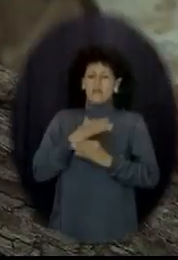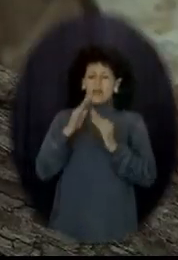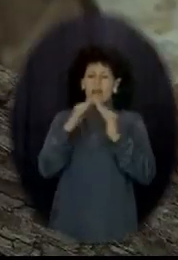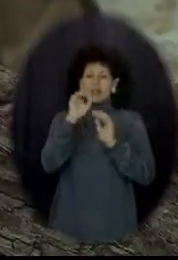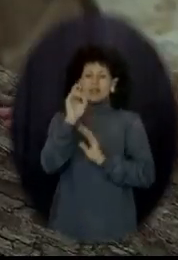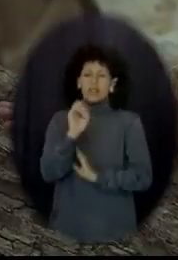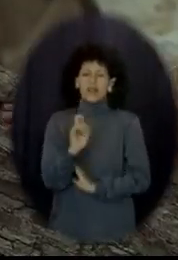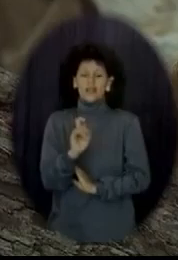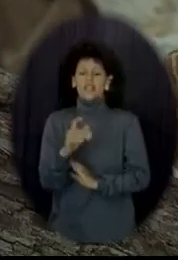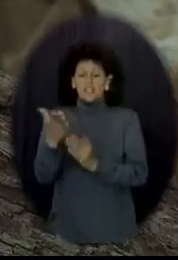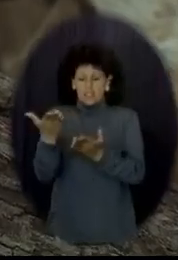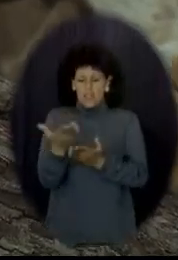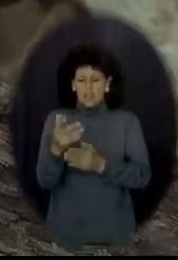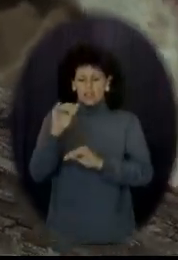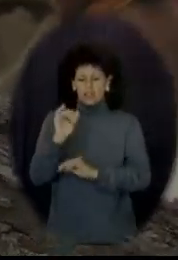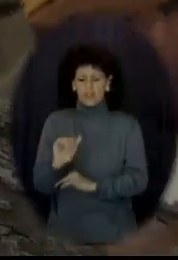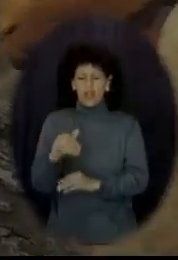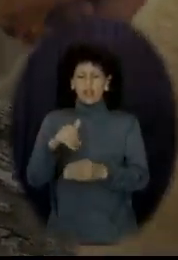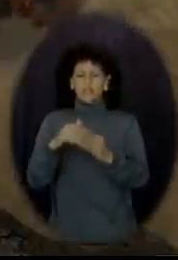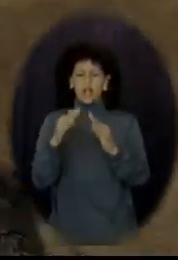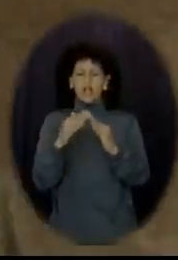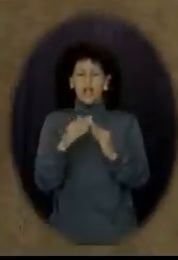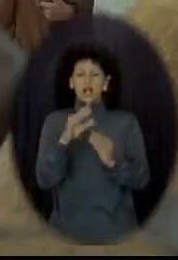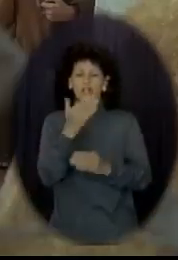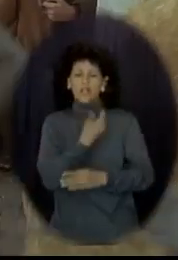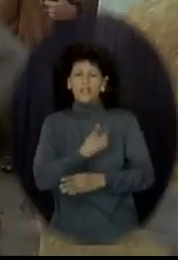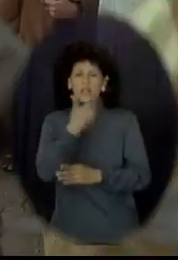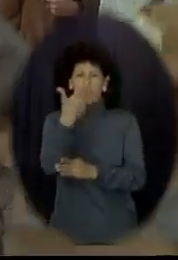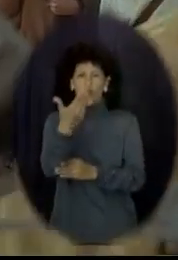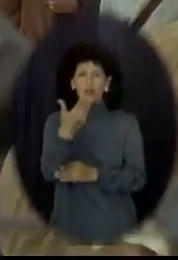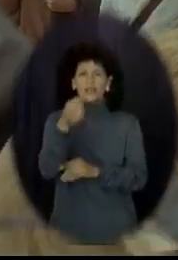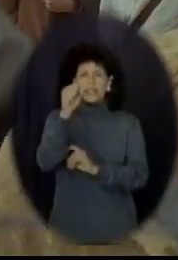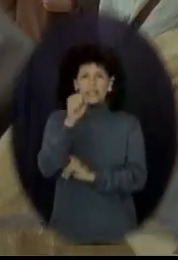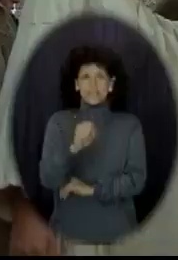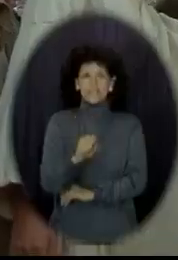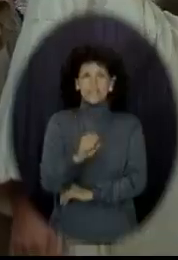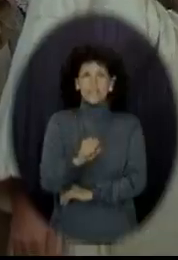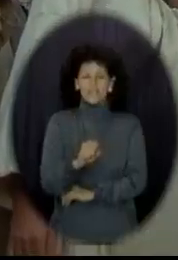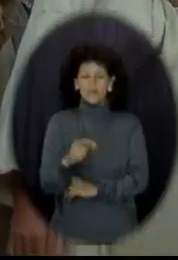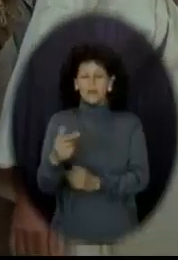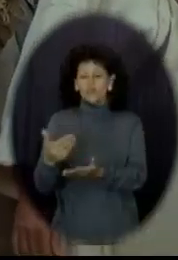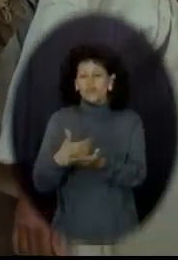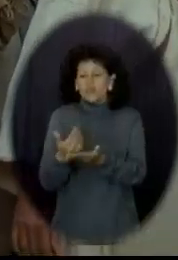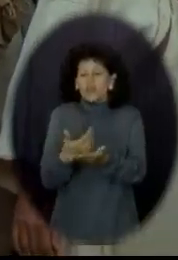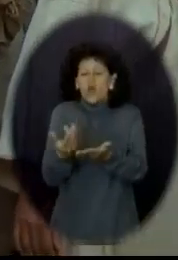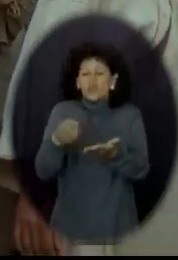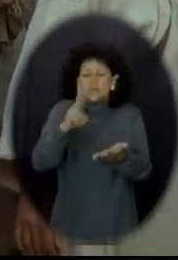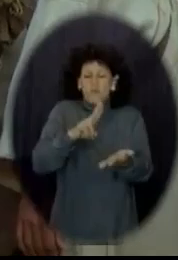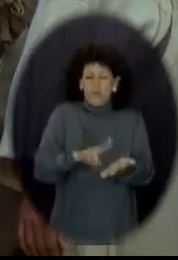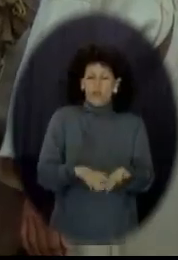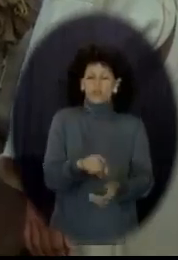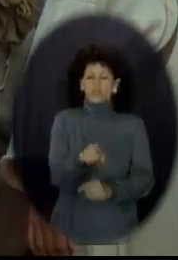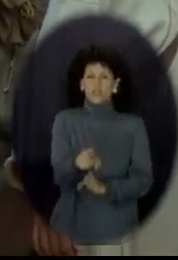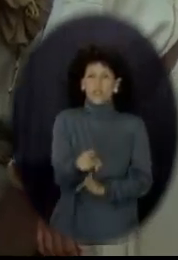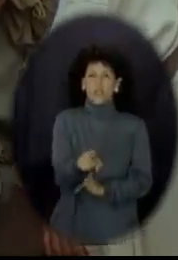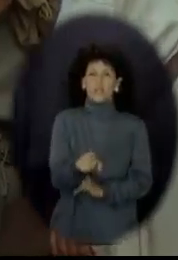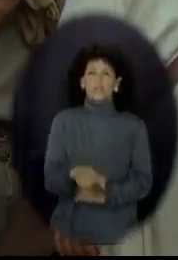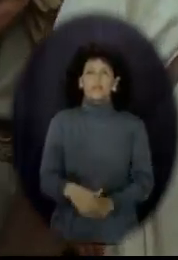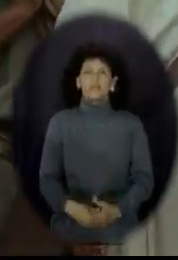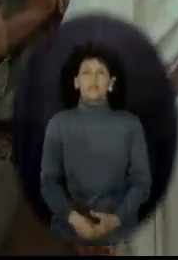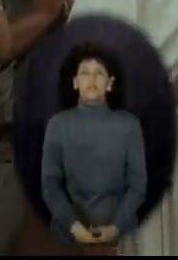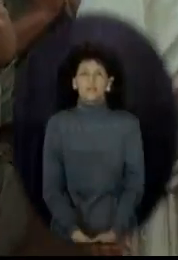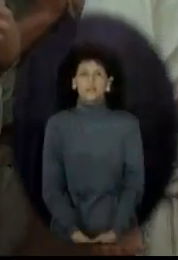¿Mi casa? ¿Quién quiere quedarse en su casa? En la la casa de un cobrador de